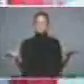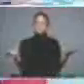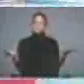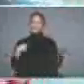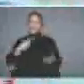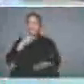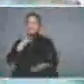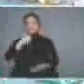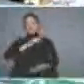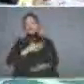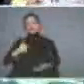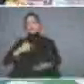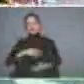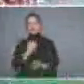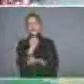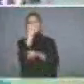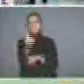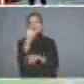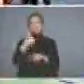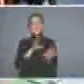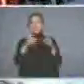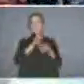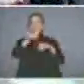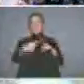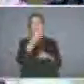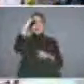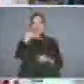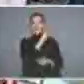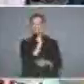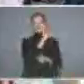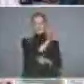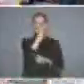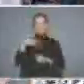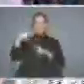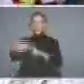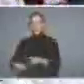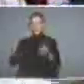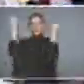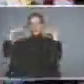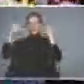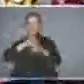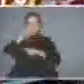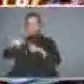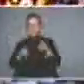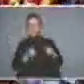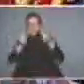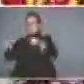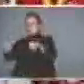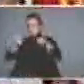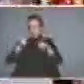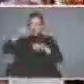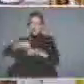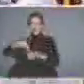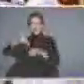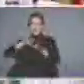Nuestro apoyo a los equipos y a sus padres que se meten muchos días entrenando y jugando, poniendo la gasolina con su tiempo en un